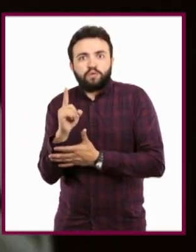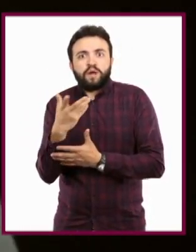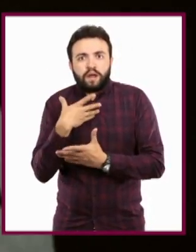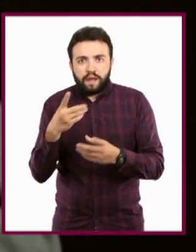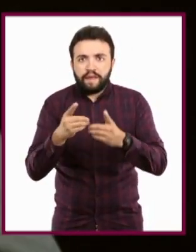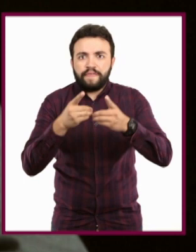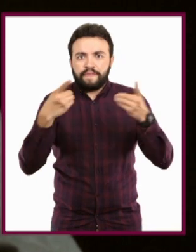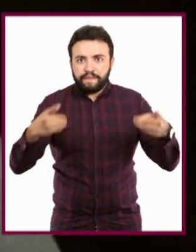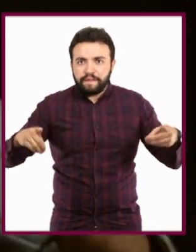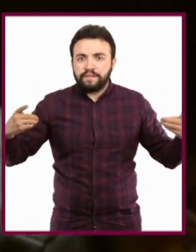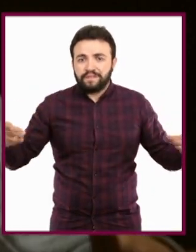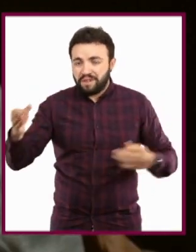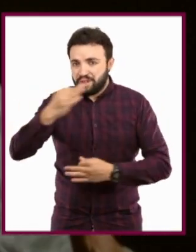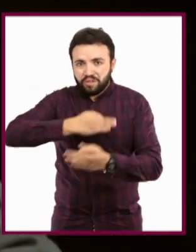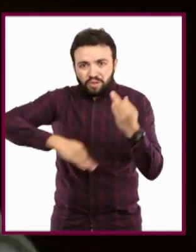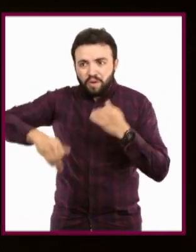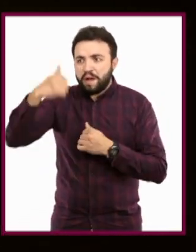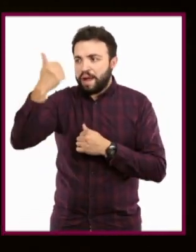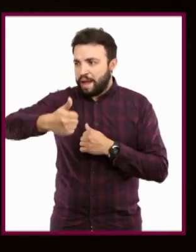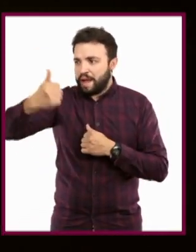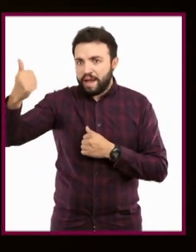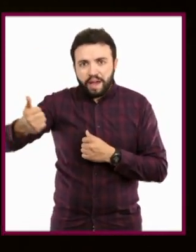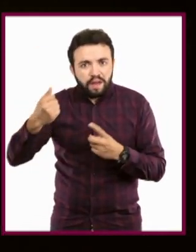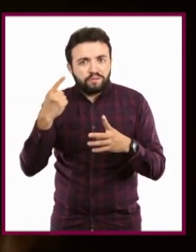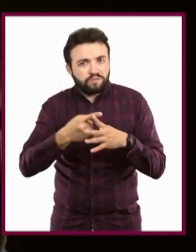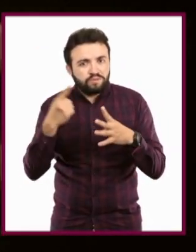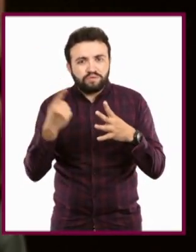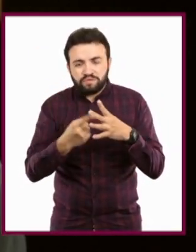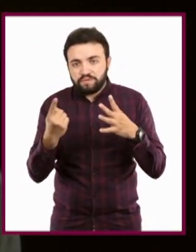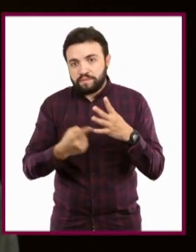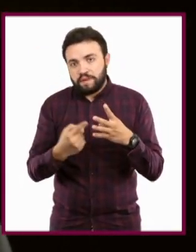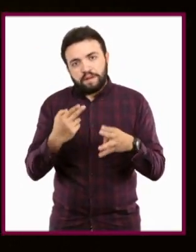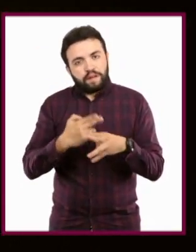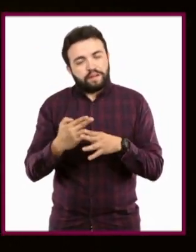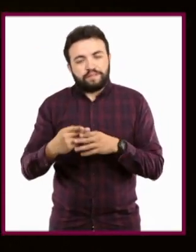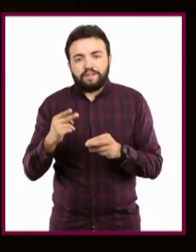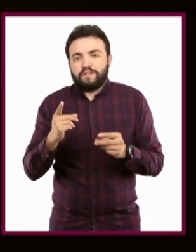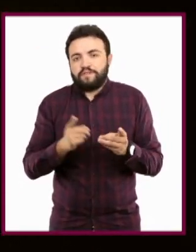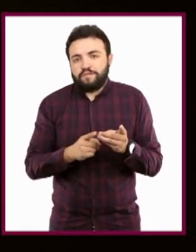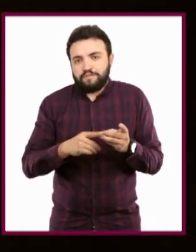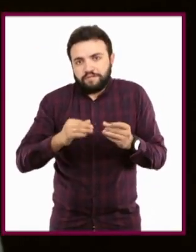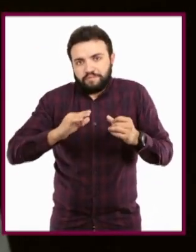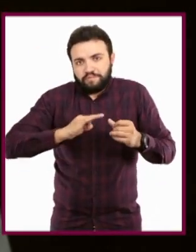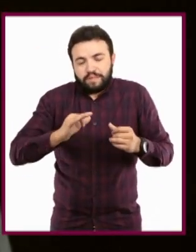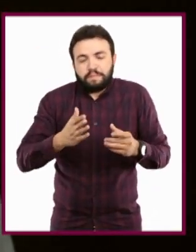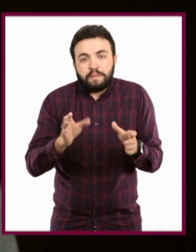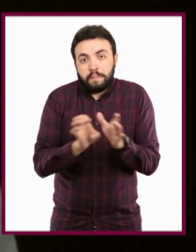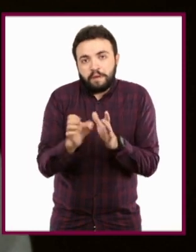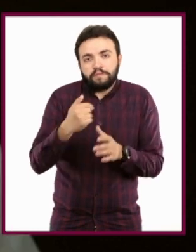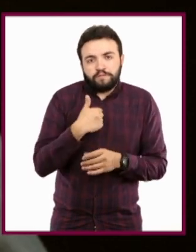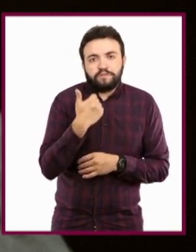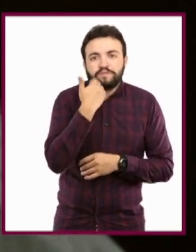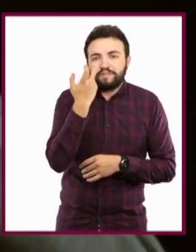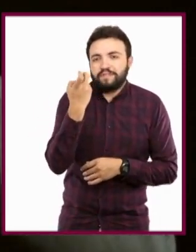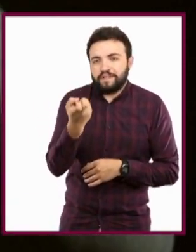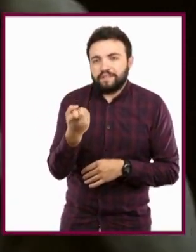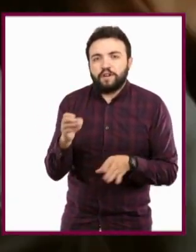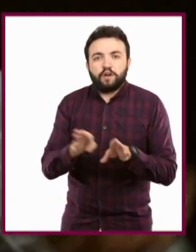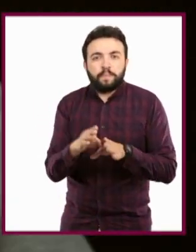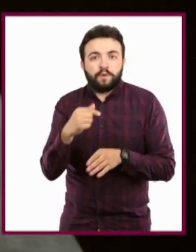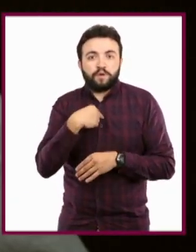ir desarrollándolas todas, cada una, hasta donde podamos. Bueno, al menos eso me gustaría a mí. Ser un